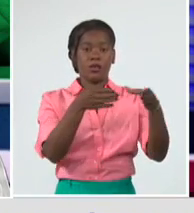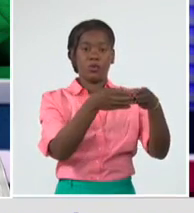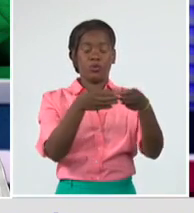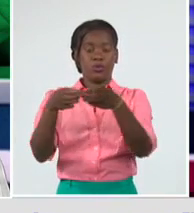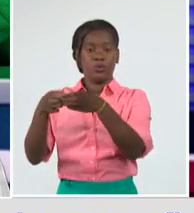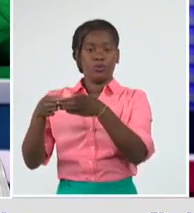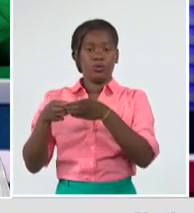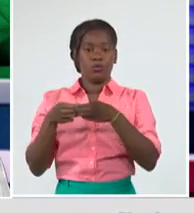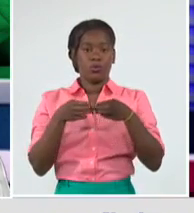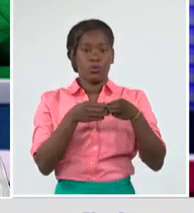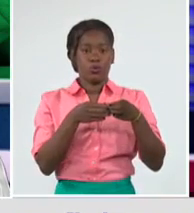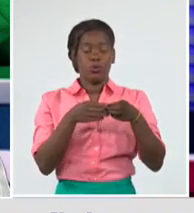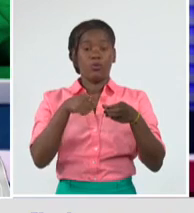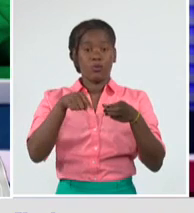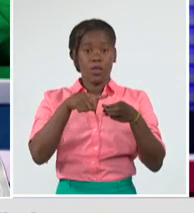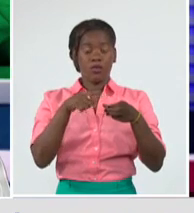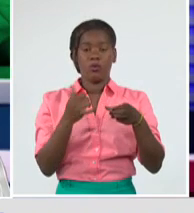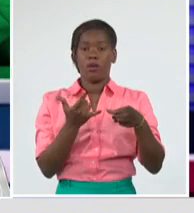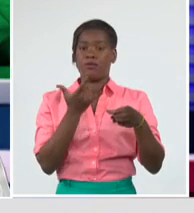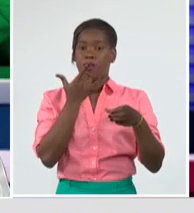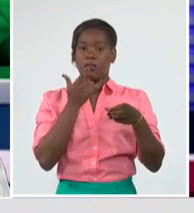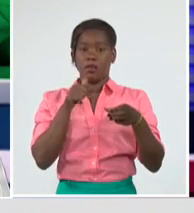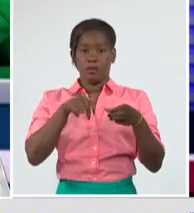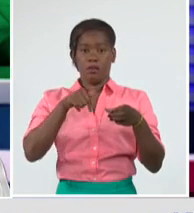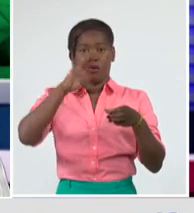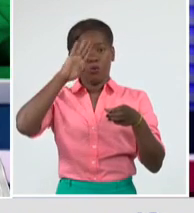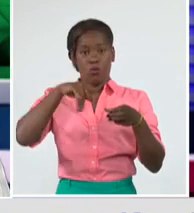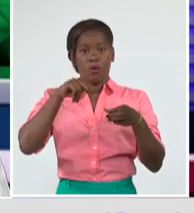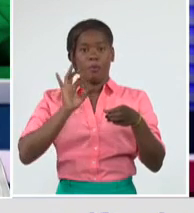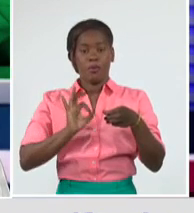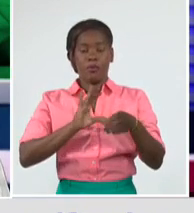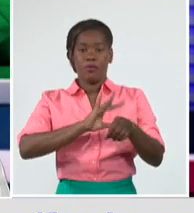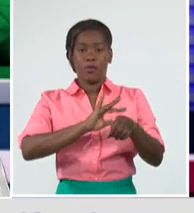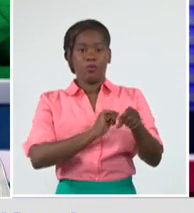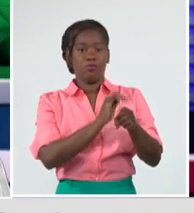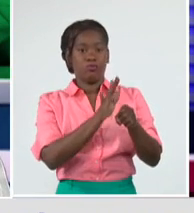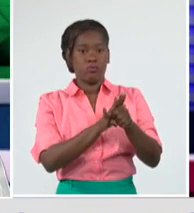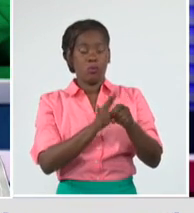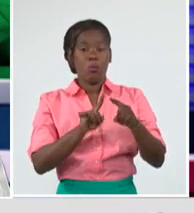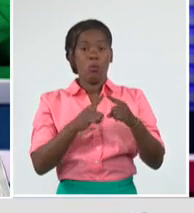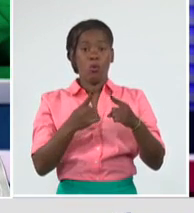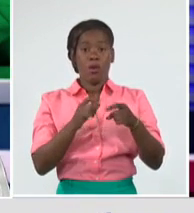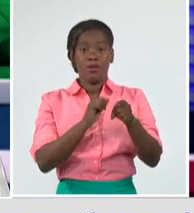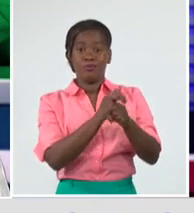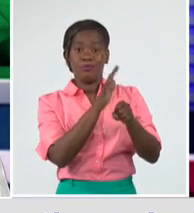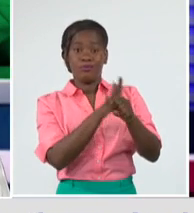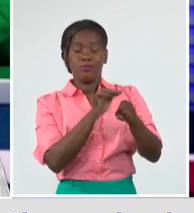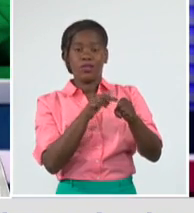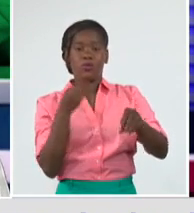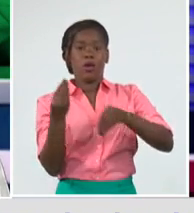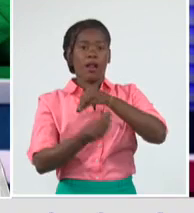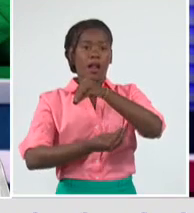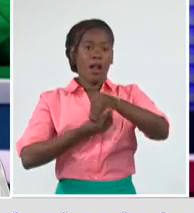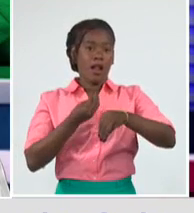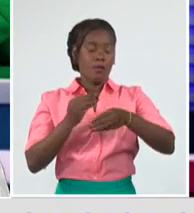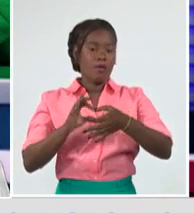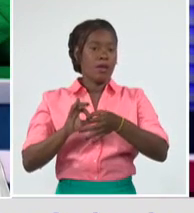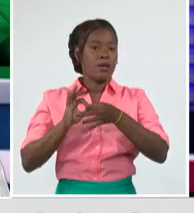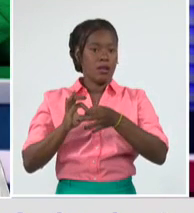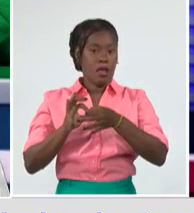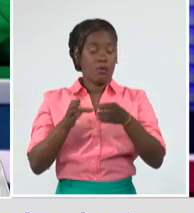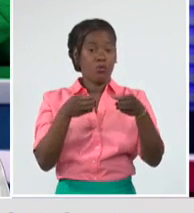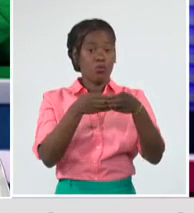está ocasionando el comportamiento del virus de las nuevas variantes, con 6 personas menores de 50